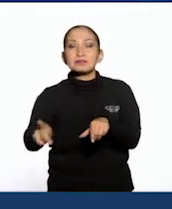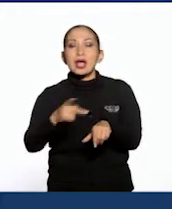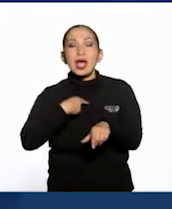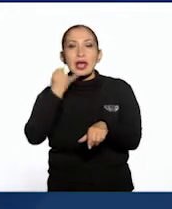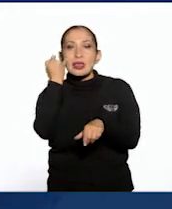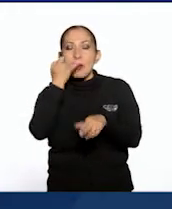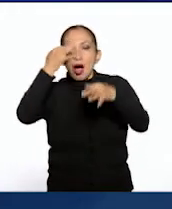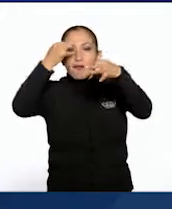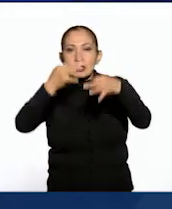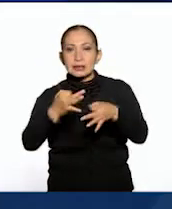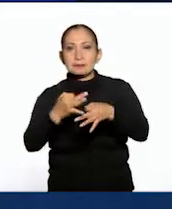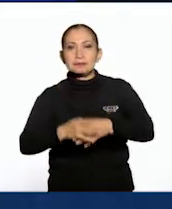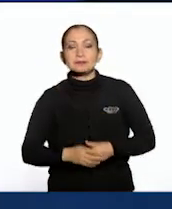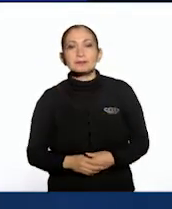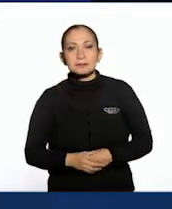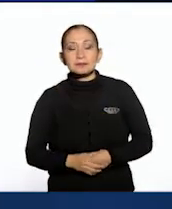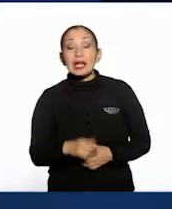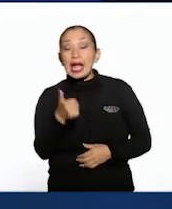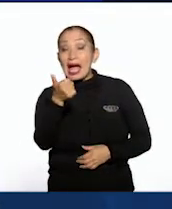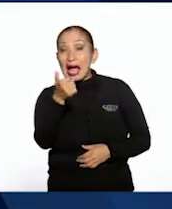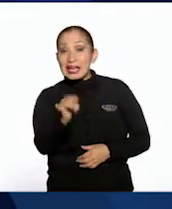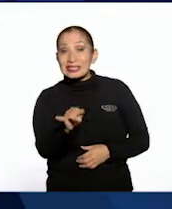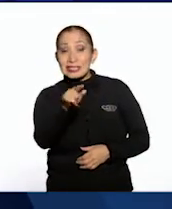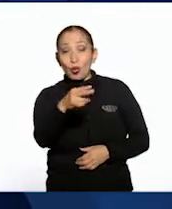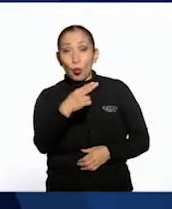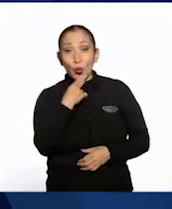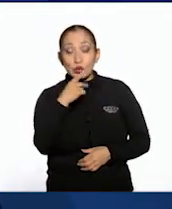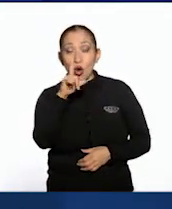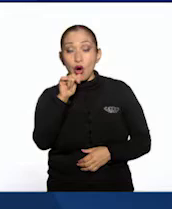oficial. De esta forma, el